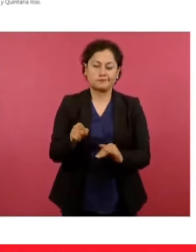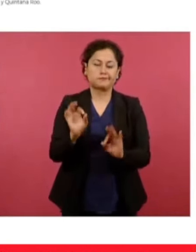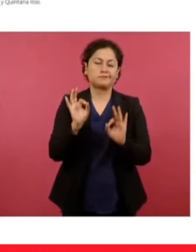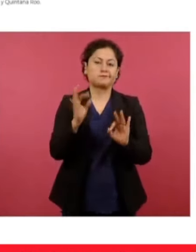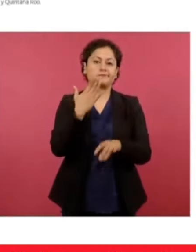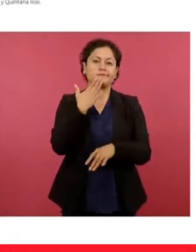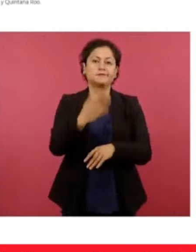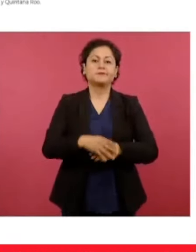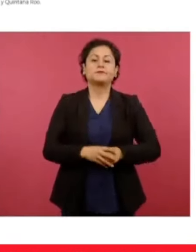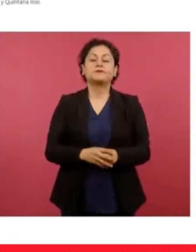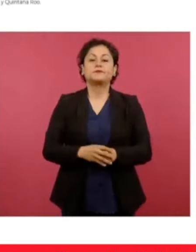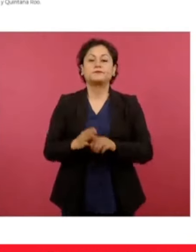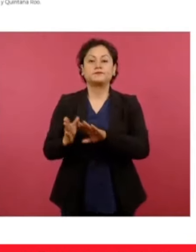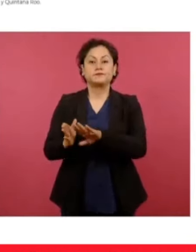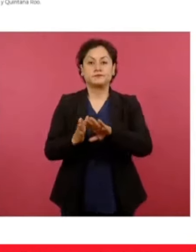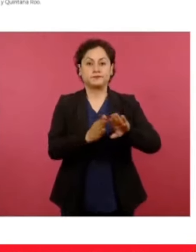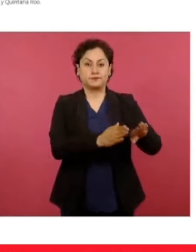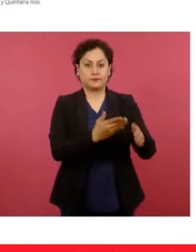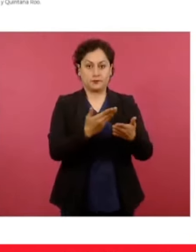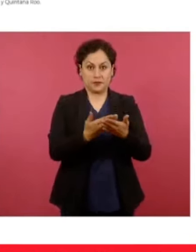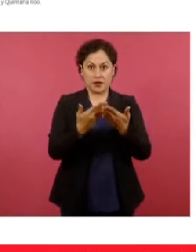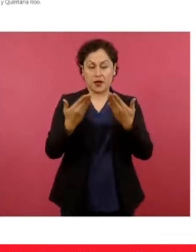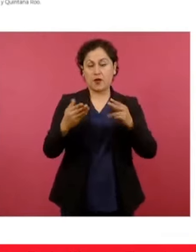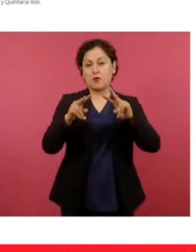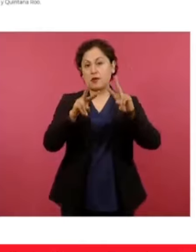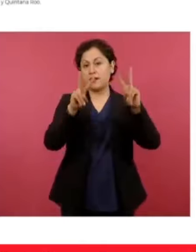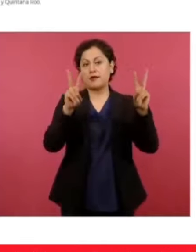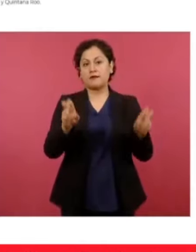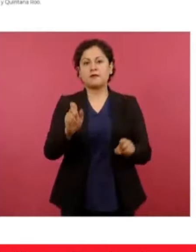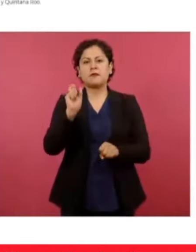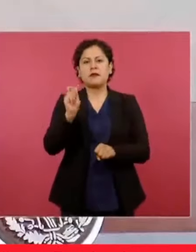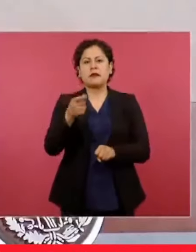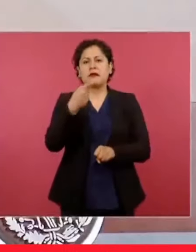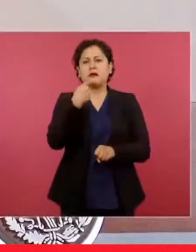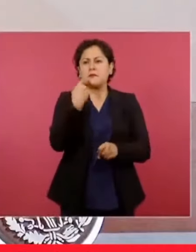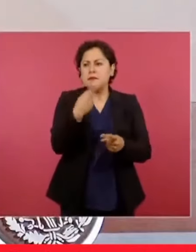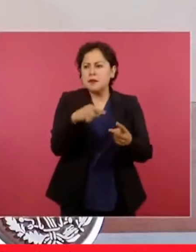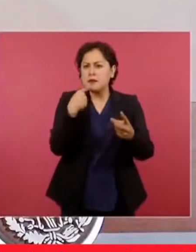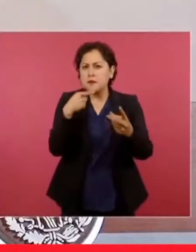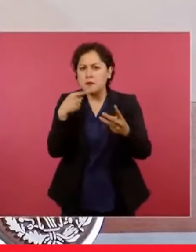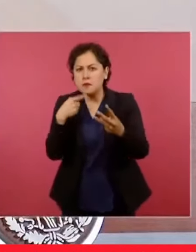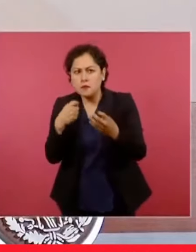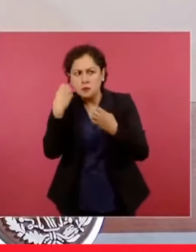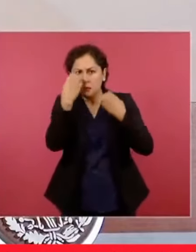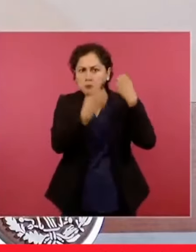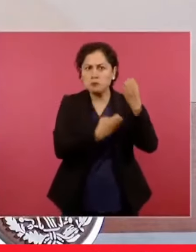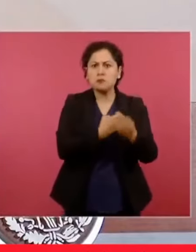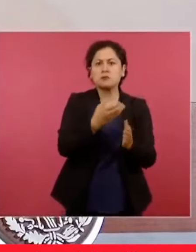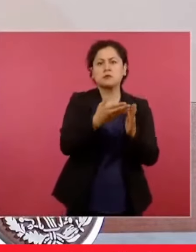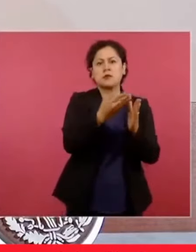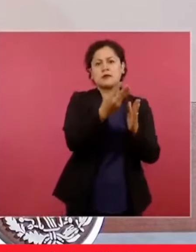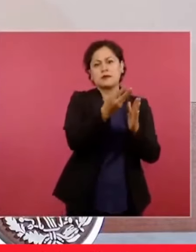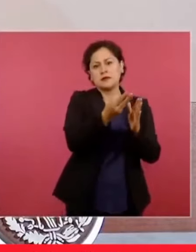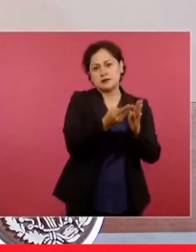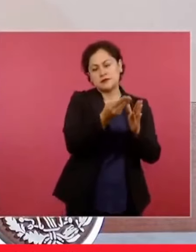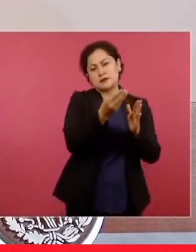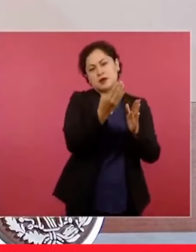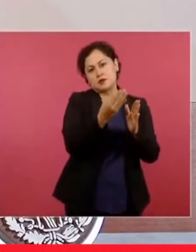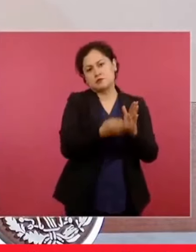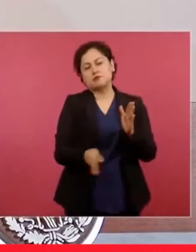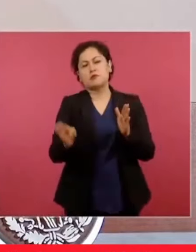ocasión ahora presentamos en el tema de las verificaciones en el periodo Del 3 al 9 de mayo del